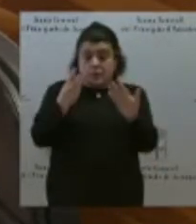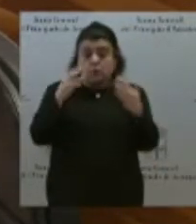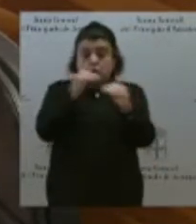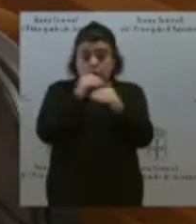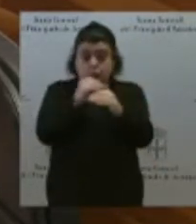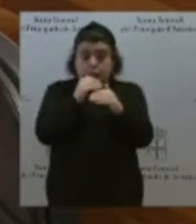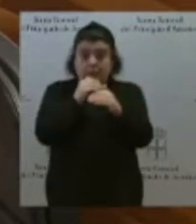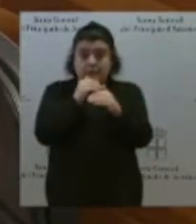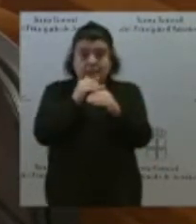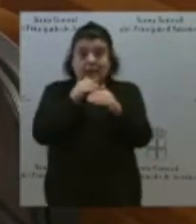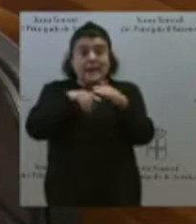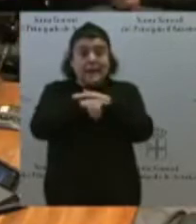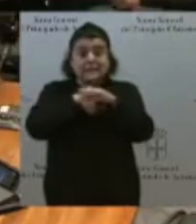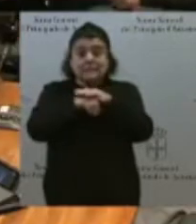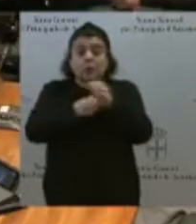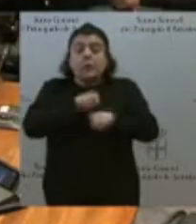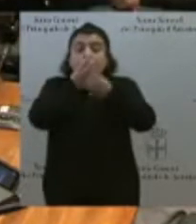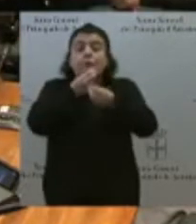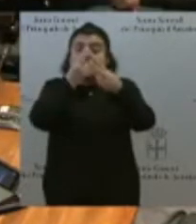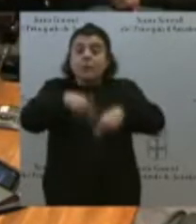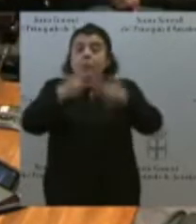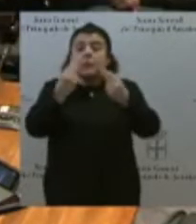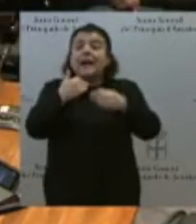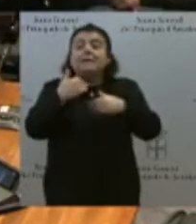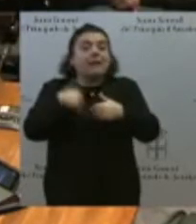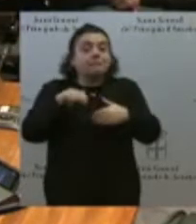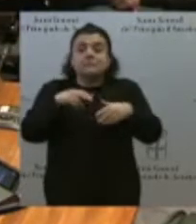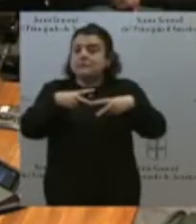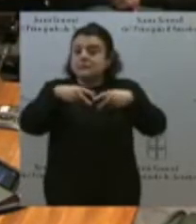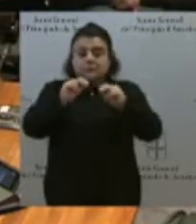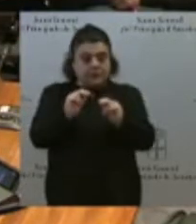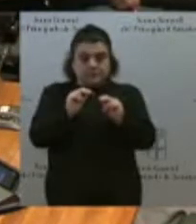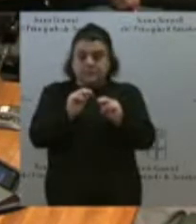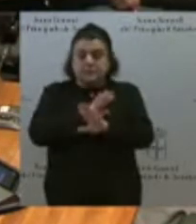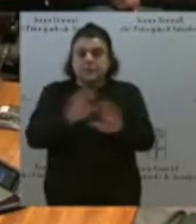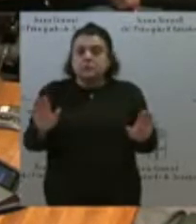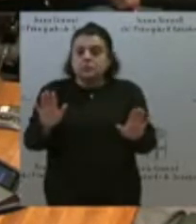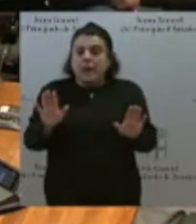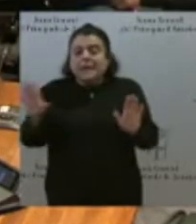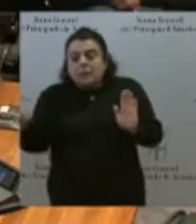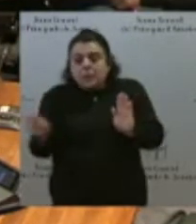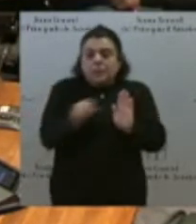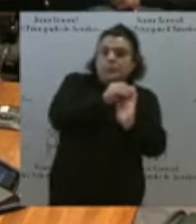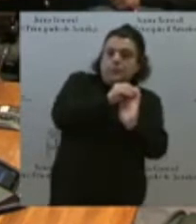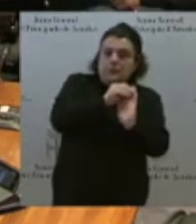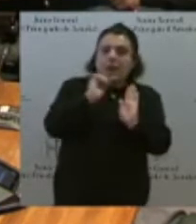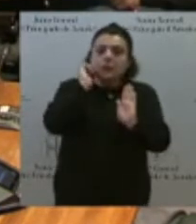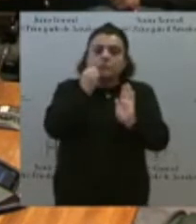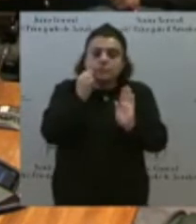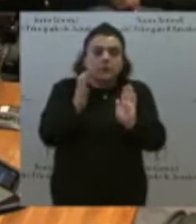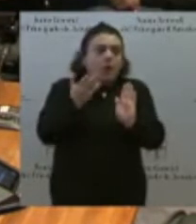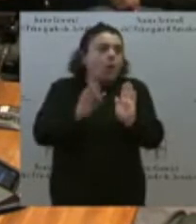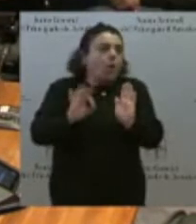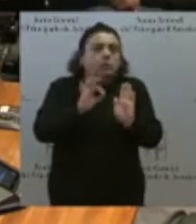y consultas. Por tanto, ahí ya se han incorporado las alegaciones, lo que han tenido a bien expresar todos